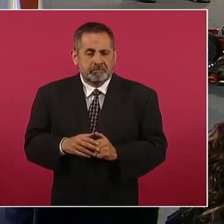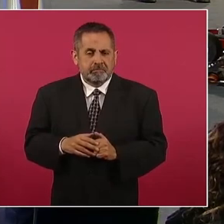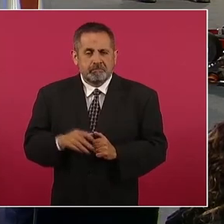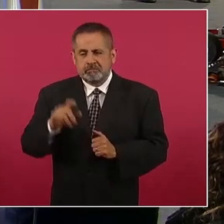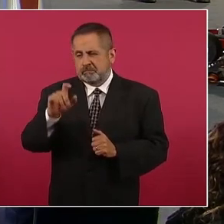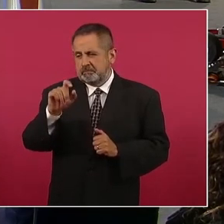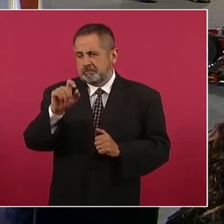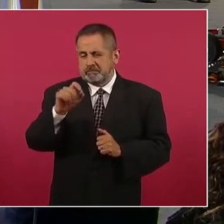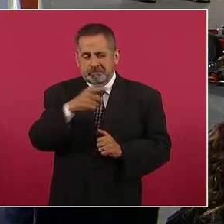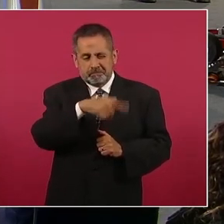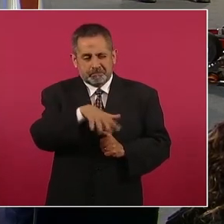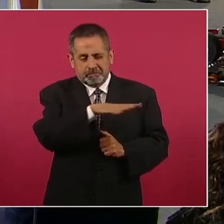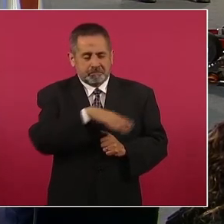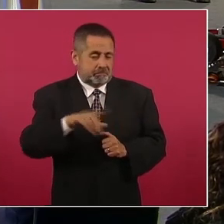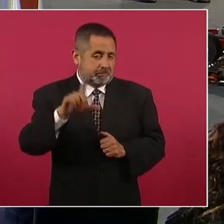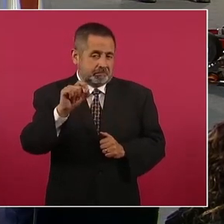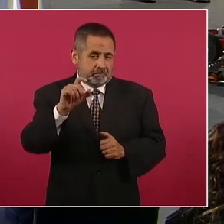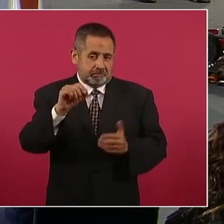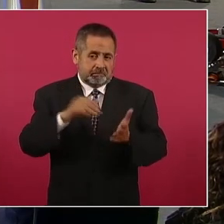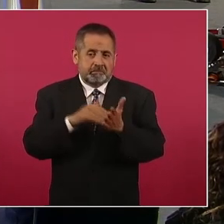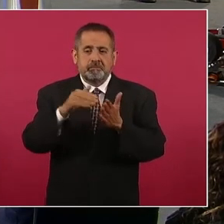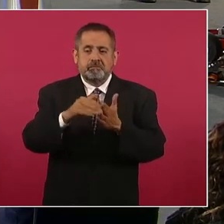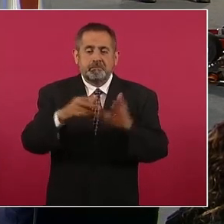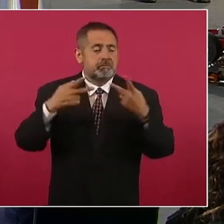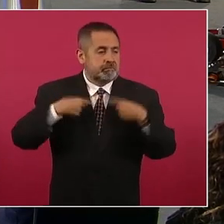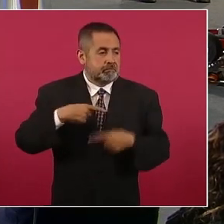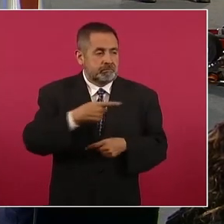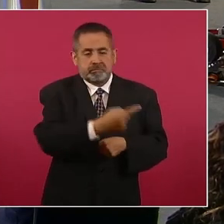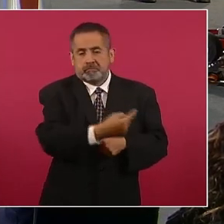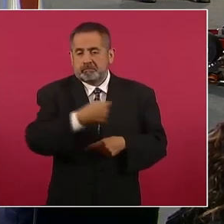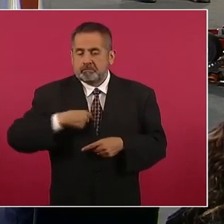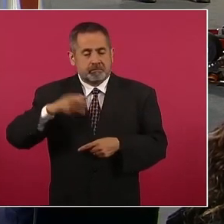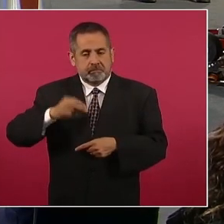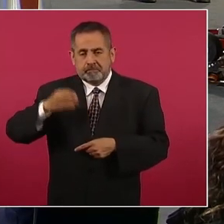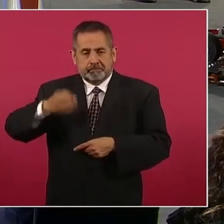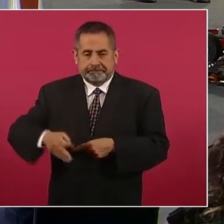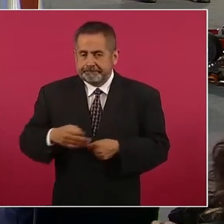estos son 20 millones o un poco más.